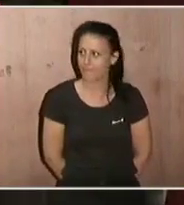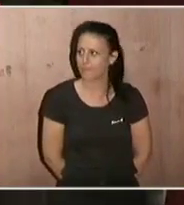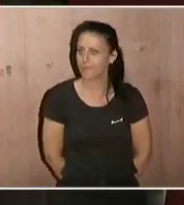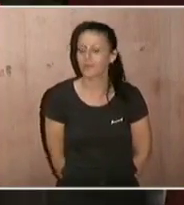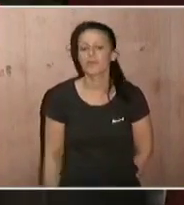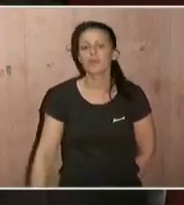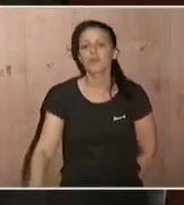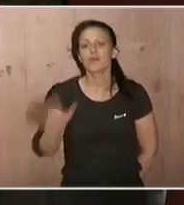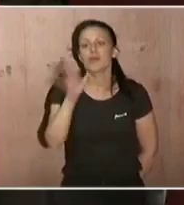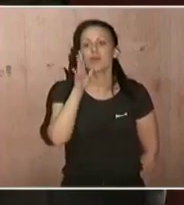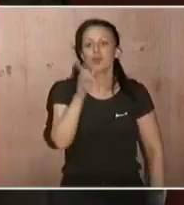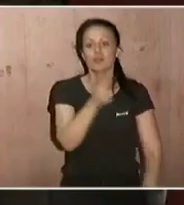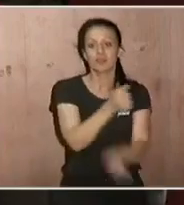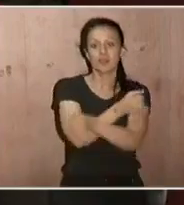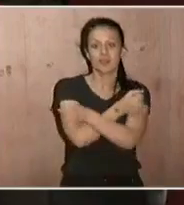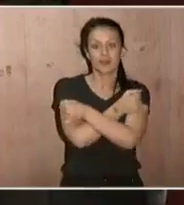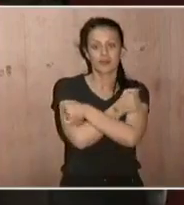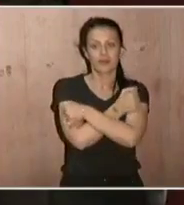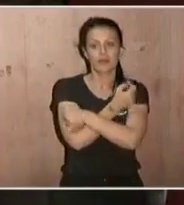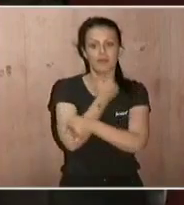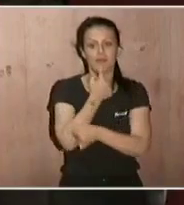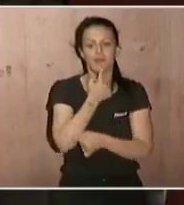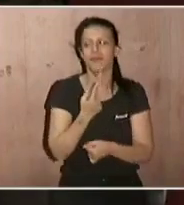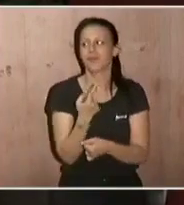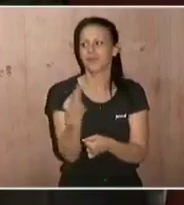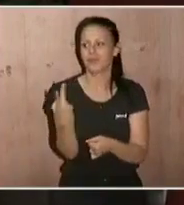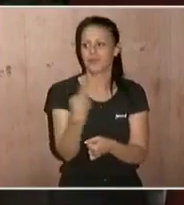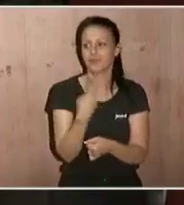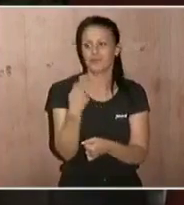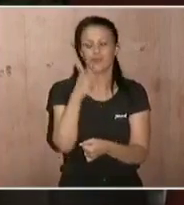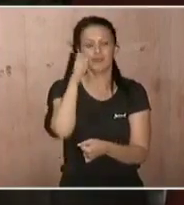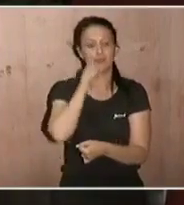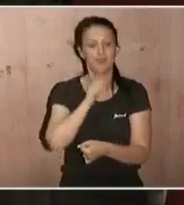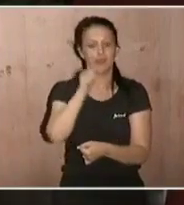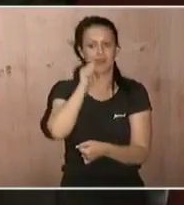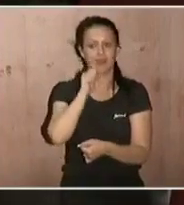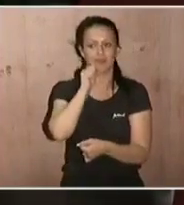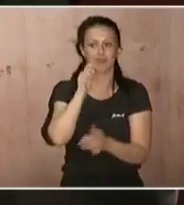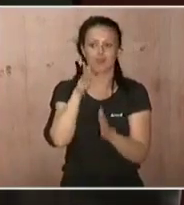Ahora os abrazaré para indicar nuestro mutuo afecto y fraternidad.